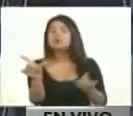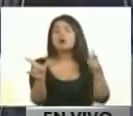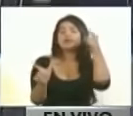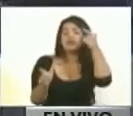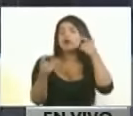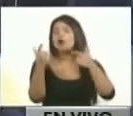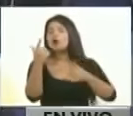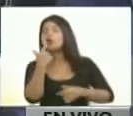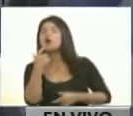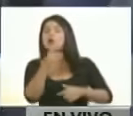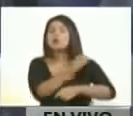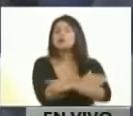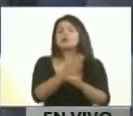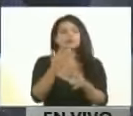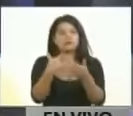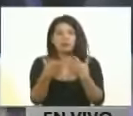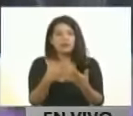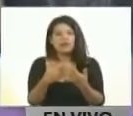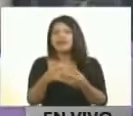ataca a todos.